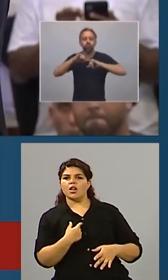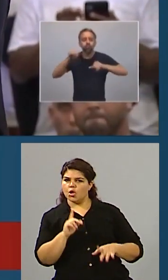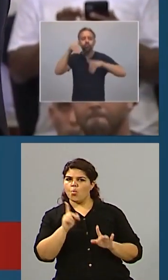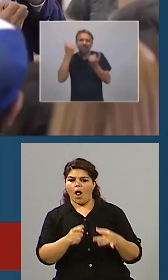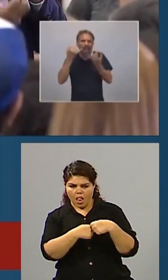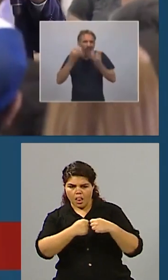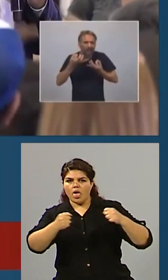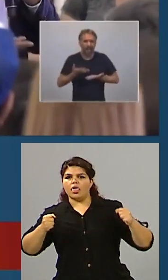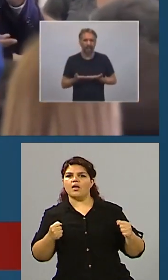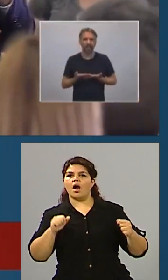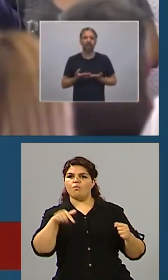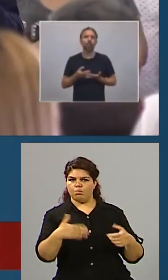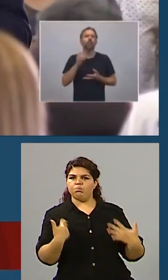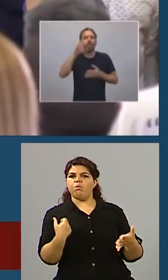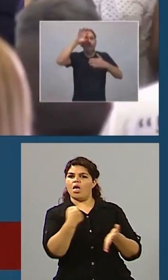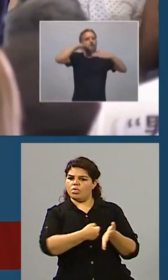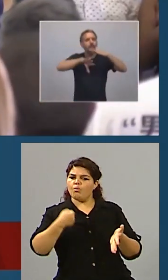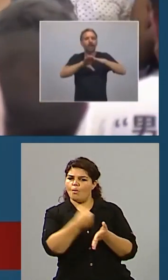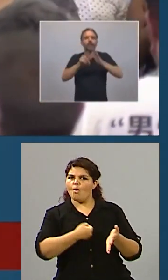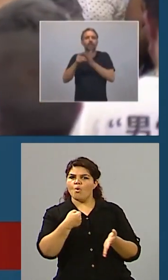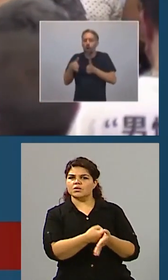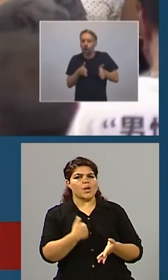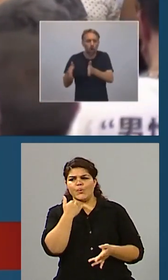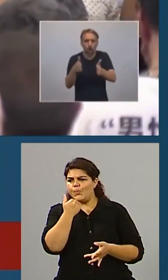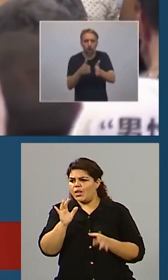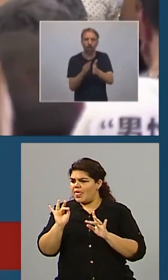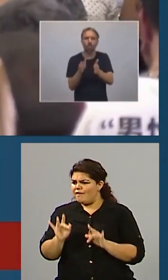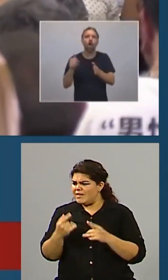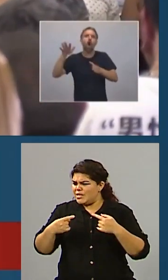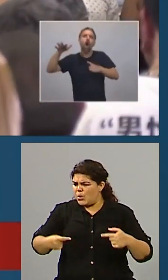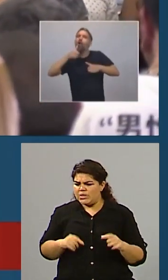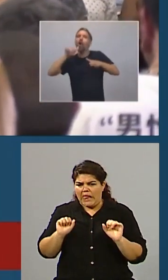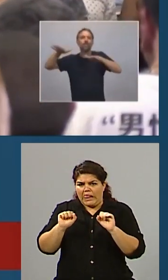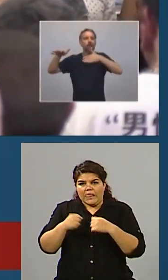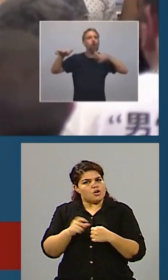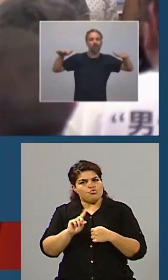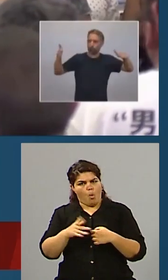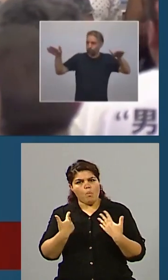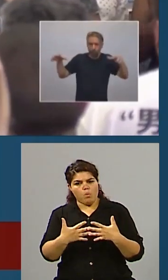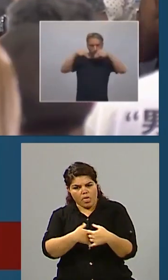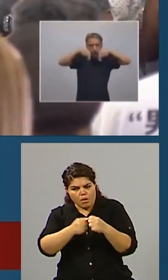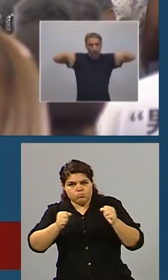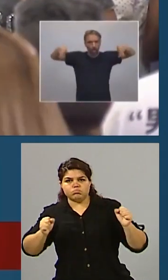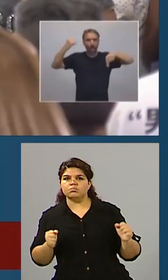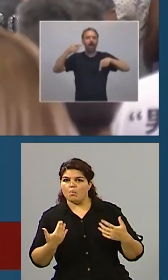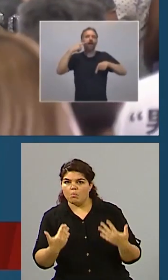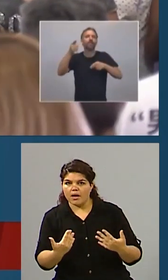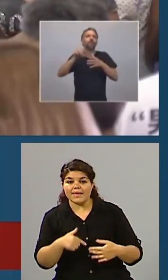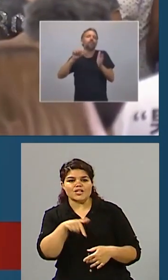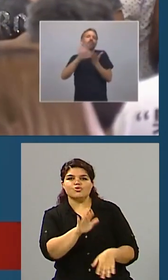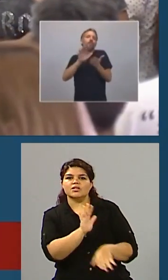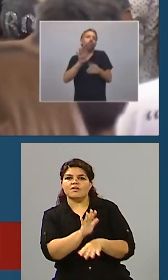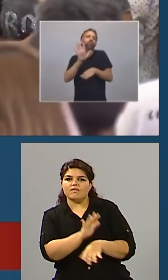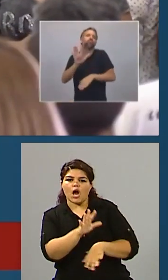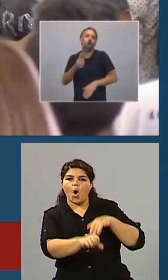situación muy difícil desde lo político y que en principio generaba muy pocas chances para el oficialismo,